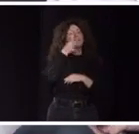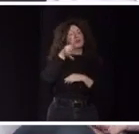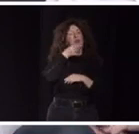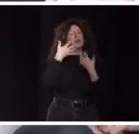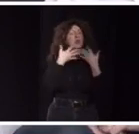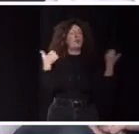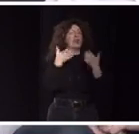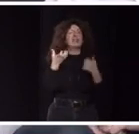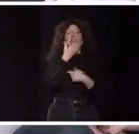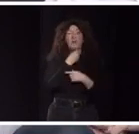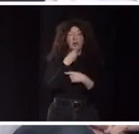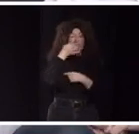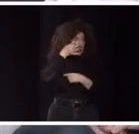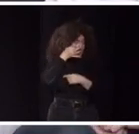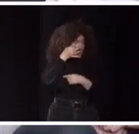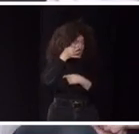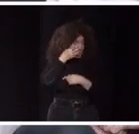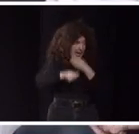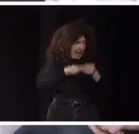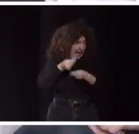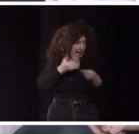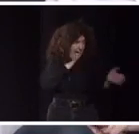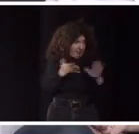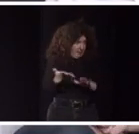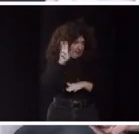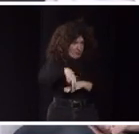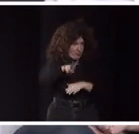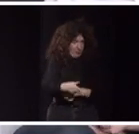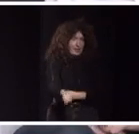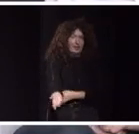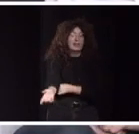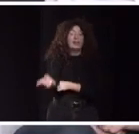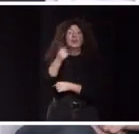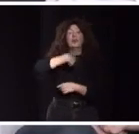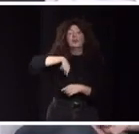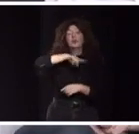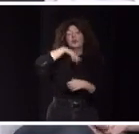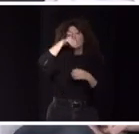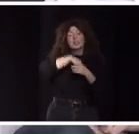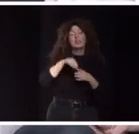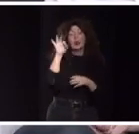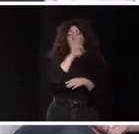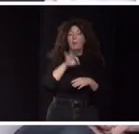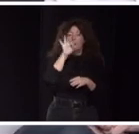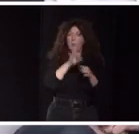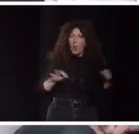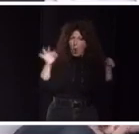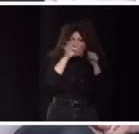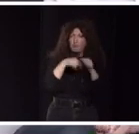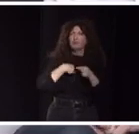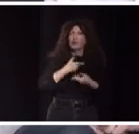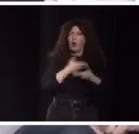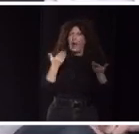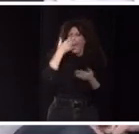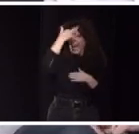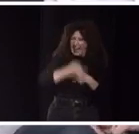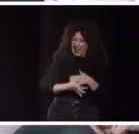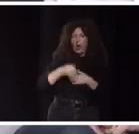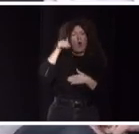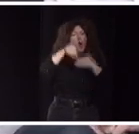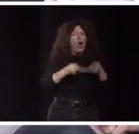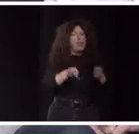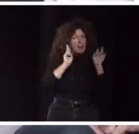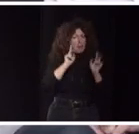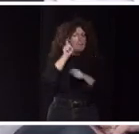pero que luego son incapaces de llevar a la práctica. Nosotras en Podemos nos creemos la democracia, nos creemos la